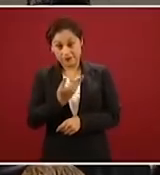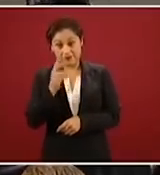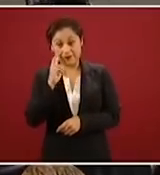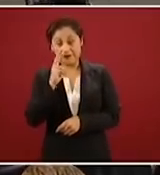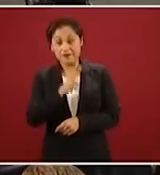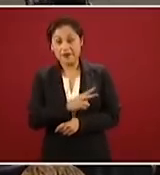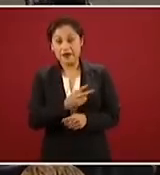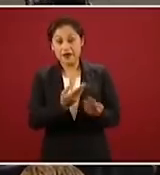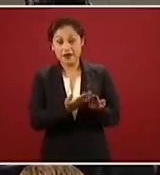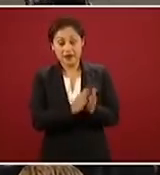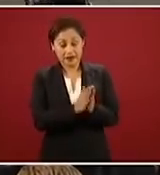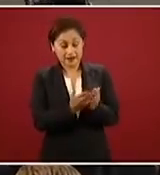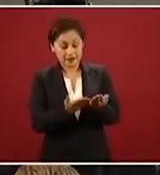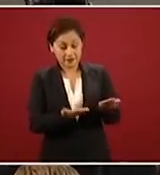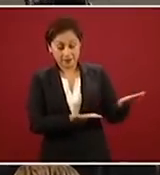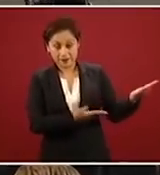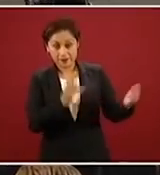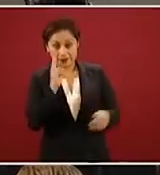precisamente,